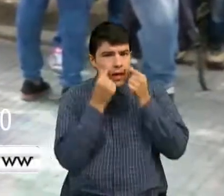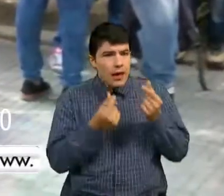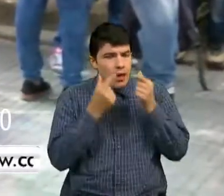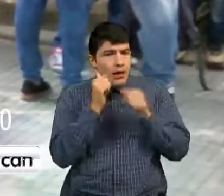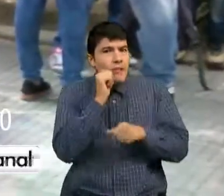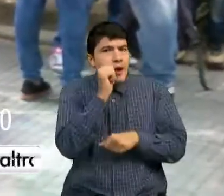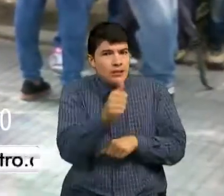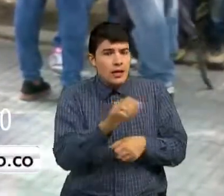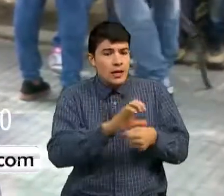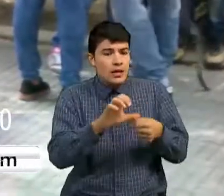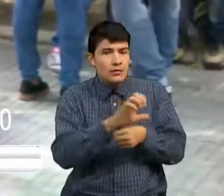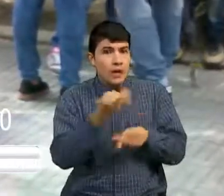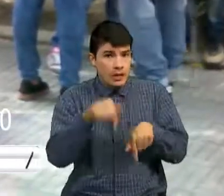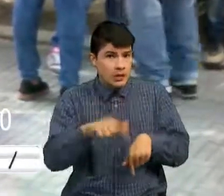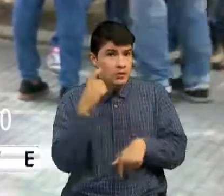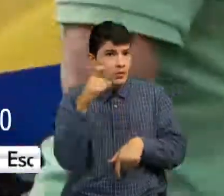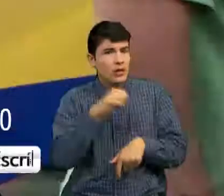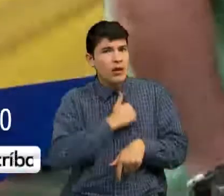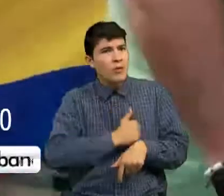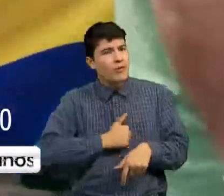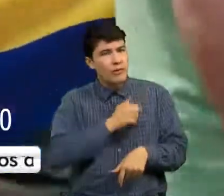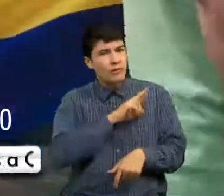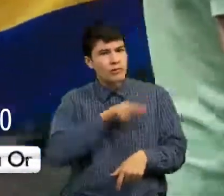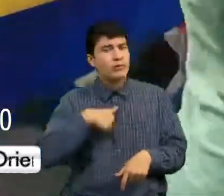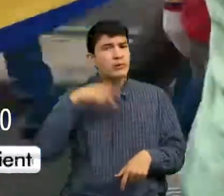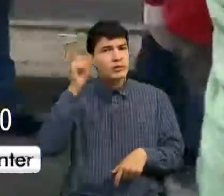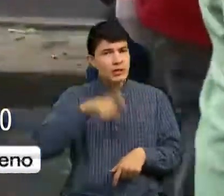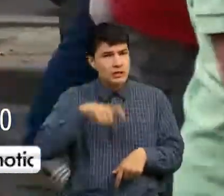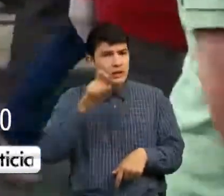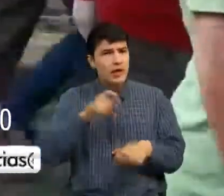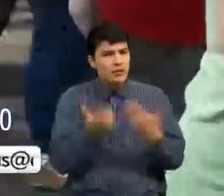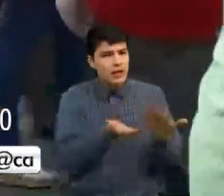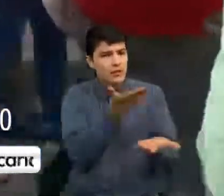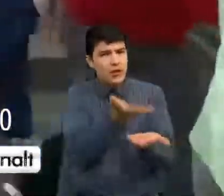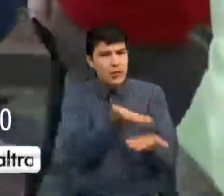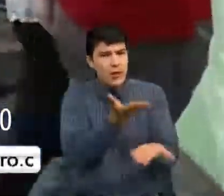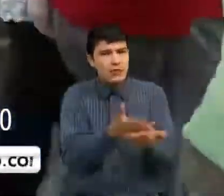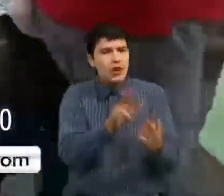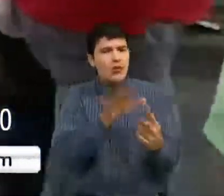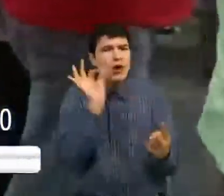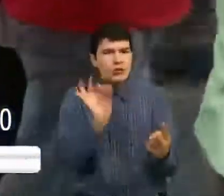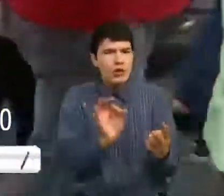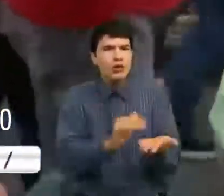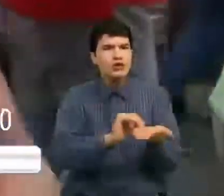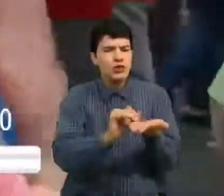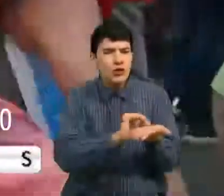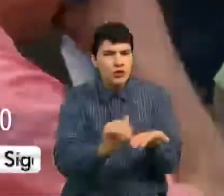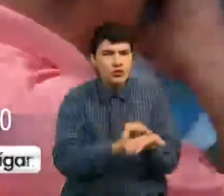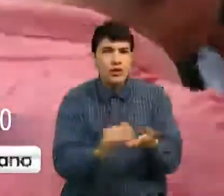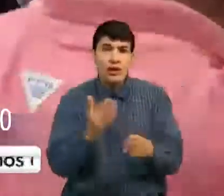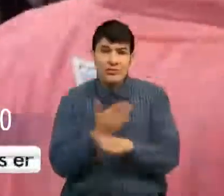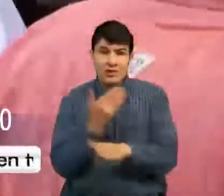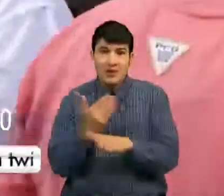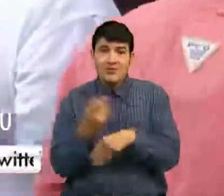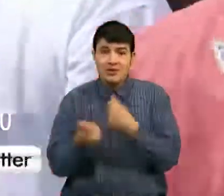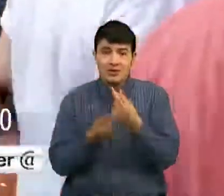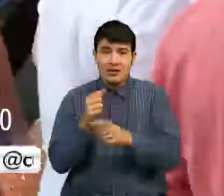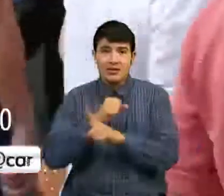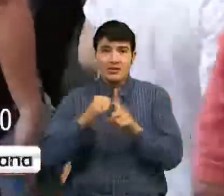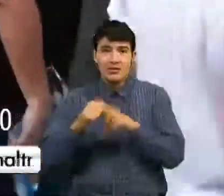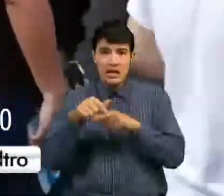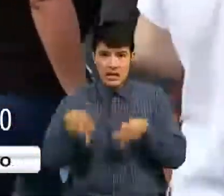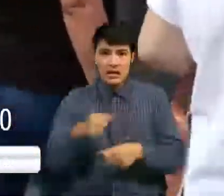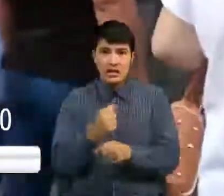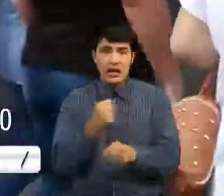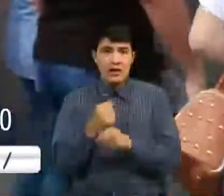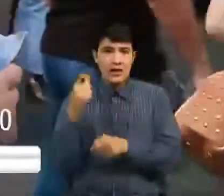mañana estará en la ciudad de Cúcuta, que por favor necesitamos una propuesta, una alternativa, una solución a la crisis económica, social y laboral.